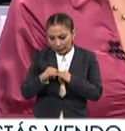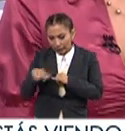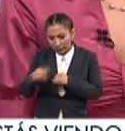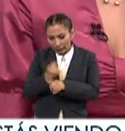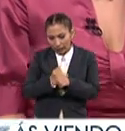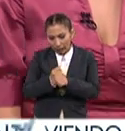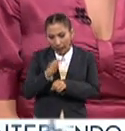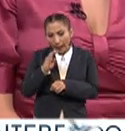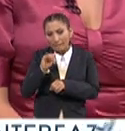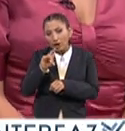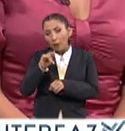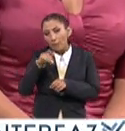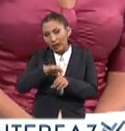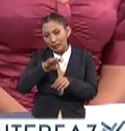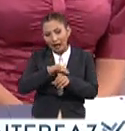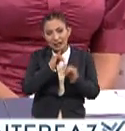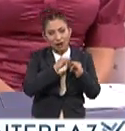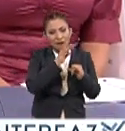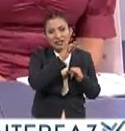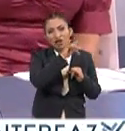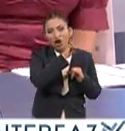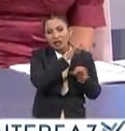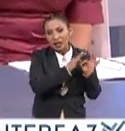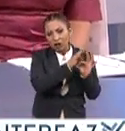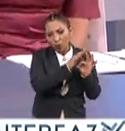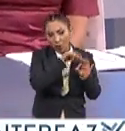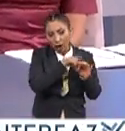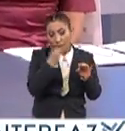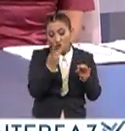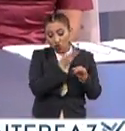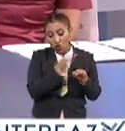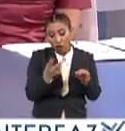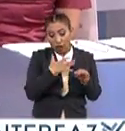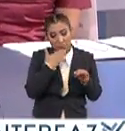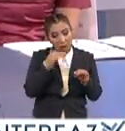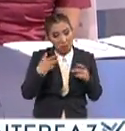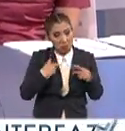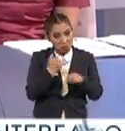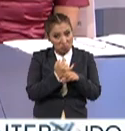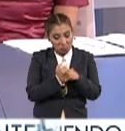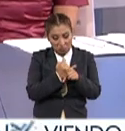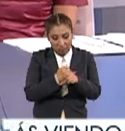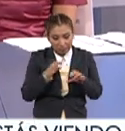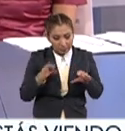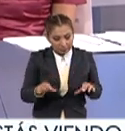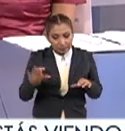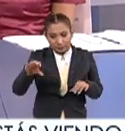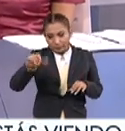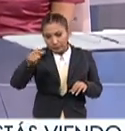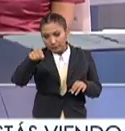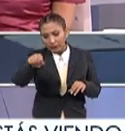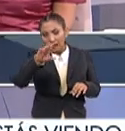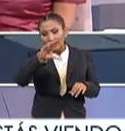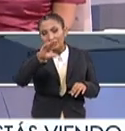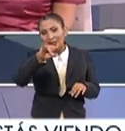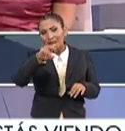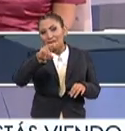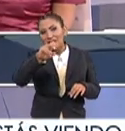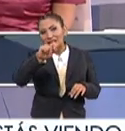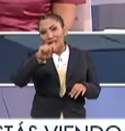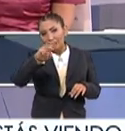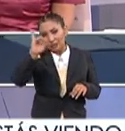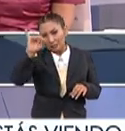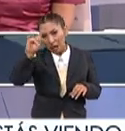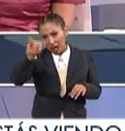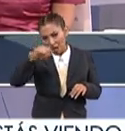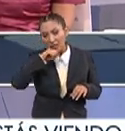de Investigaciones Biomédicas y el Instituto de Fisiología Celular. En los dos lugares hay buena investigación. En el CIMBESTAB del